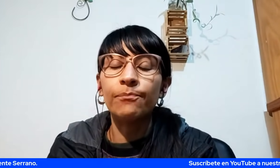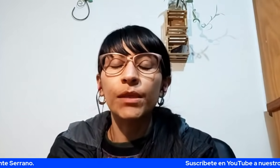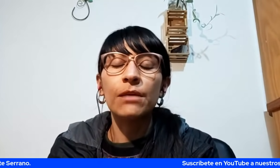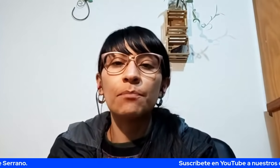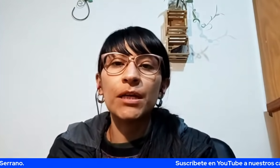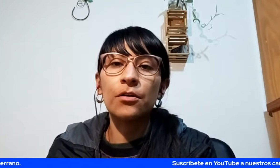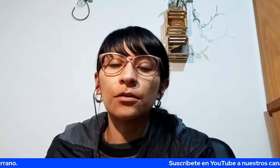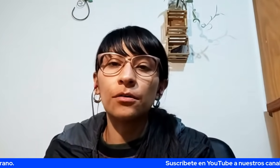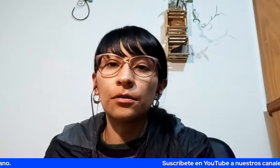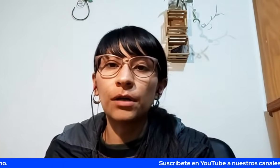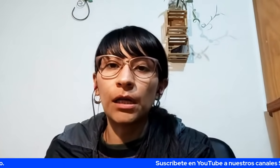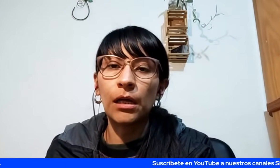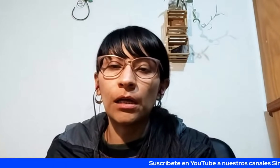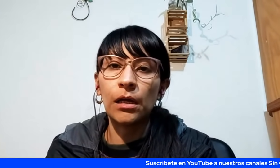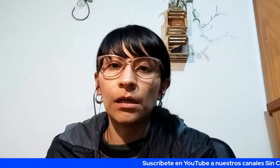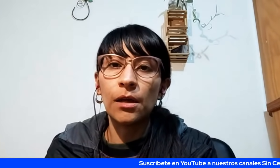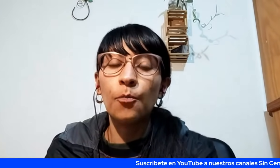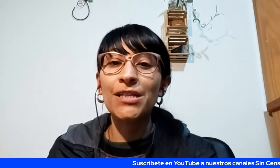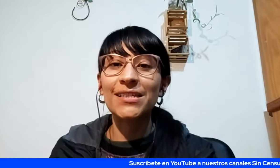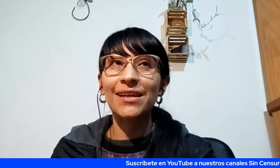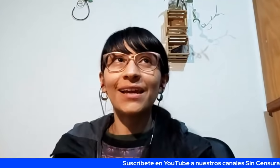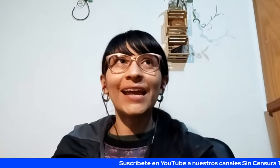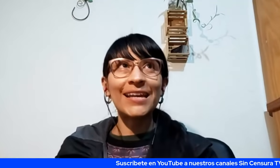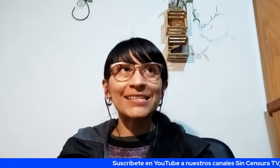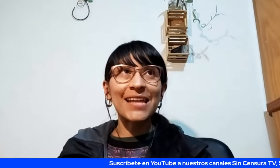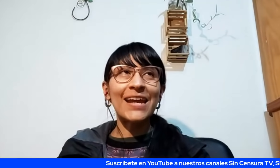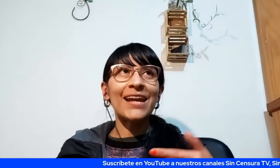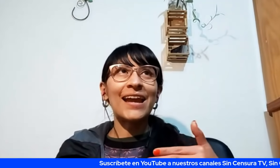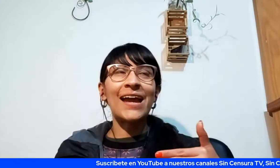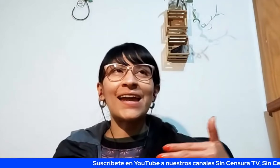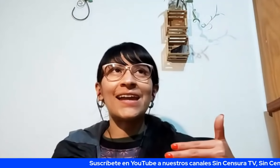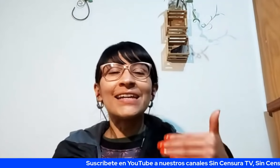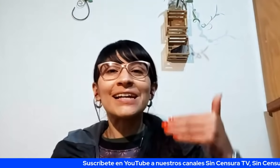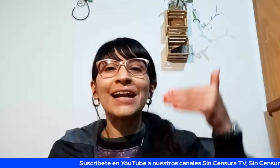política que implicó pues